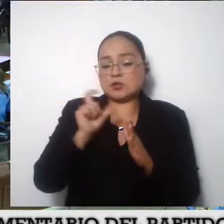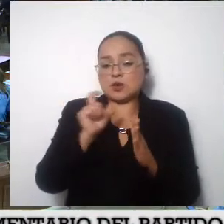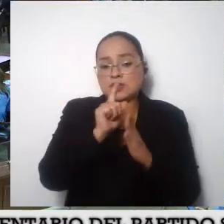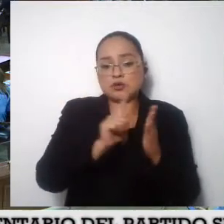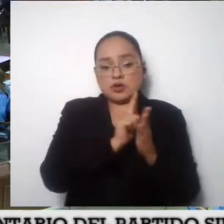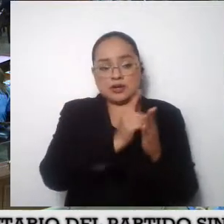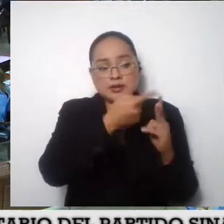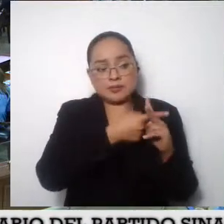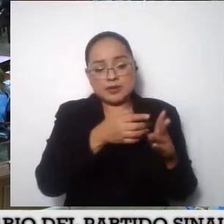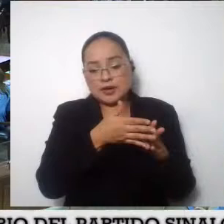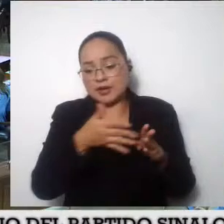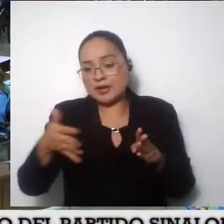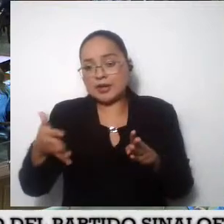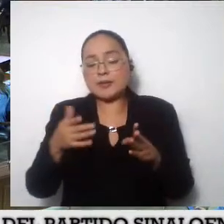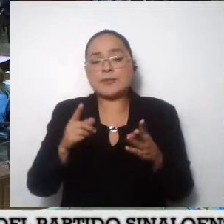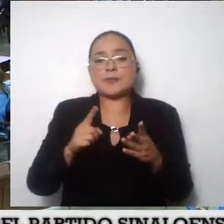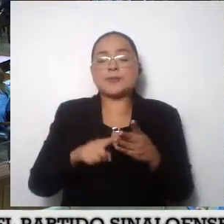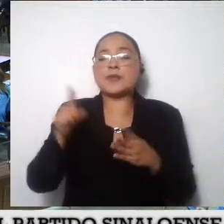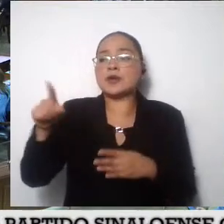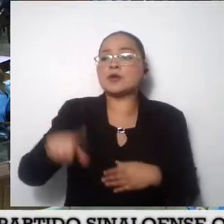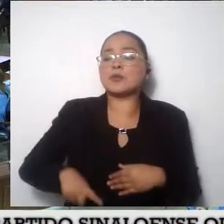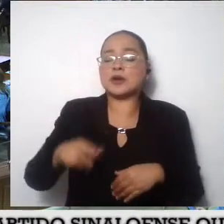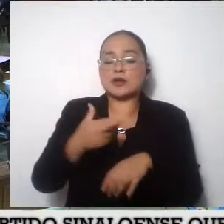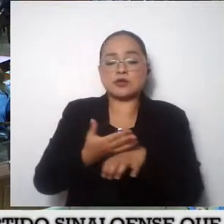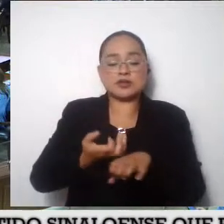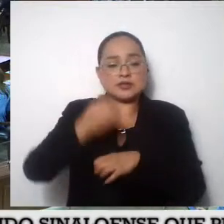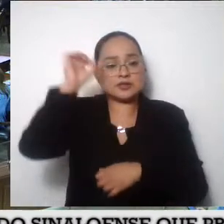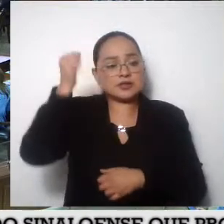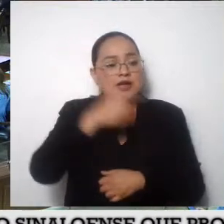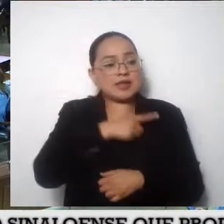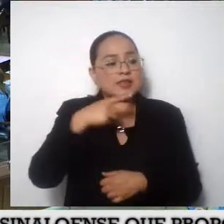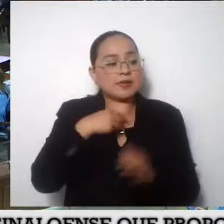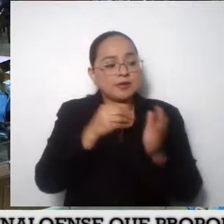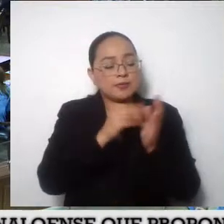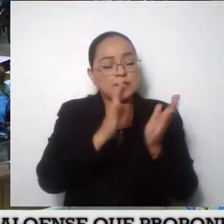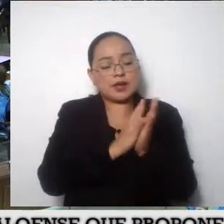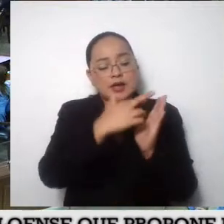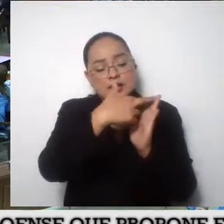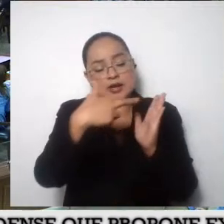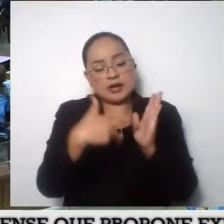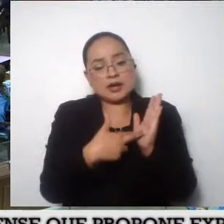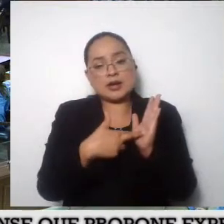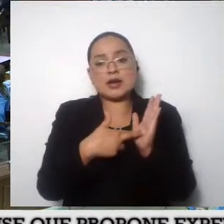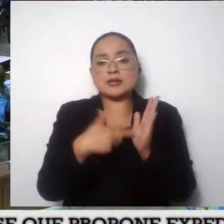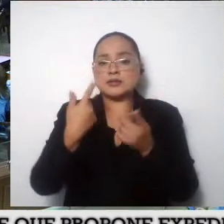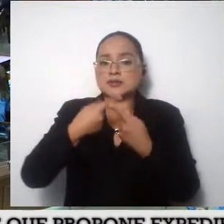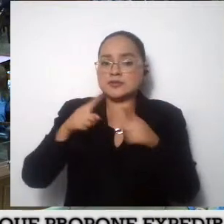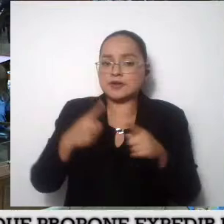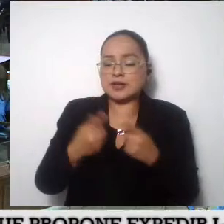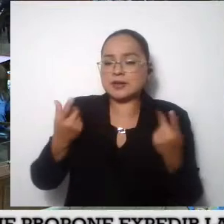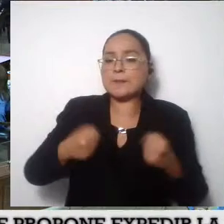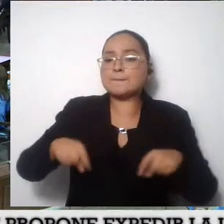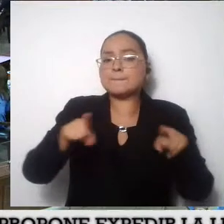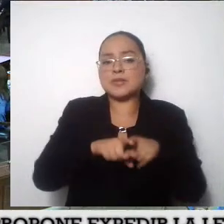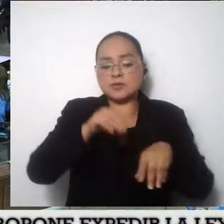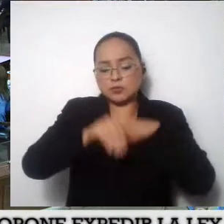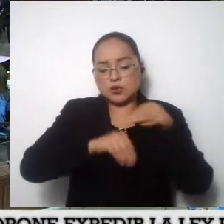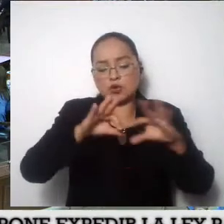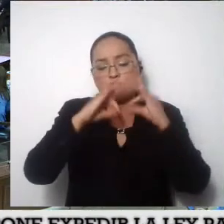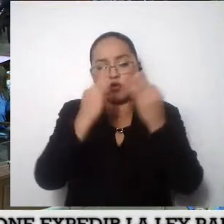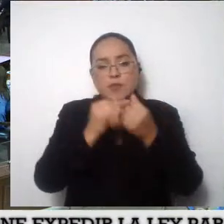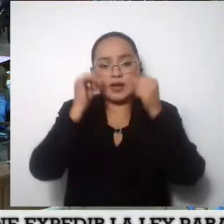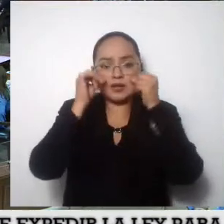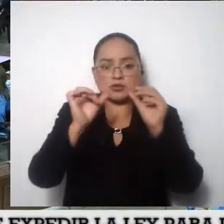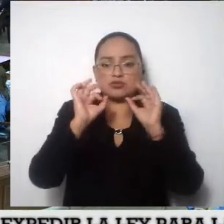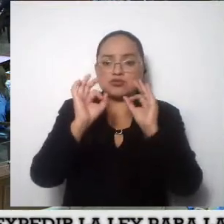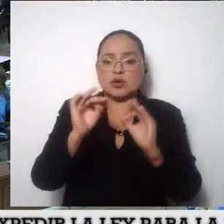del presente decreto. El Ejecutivo del Estado deberá emitir los reglamentos necesarios y elaborar las guías de atención por el correcto funcionamiento